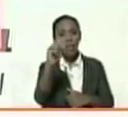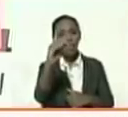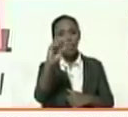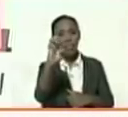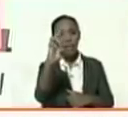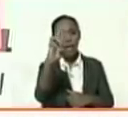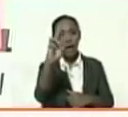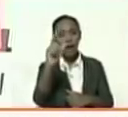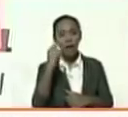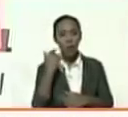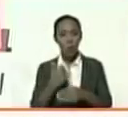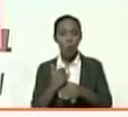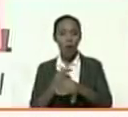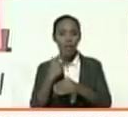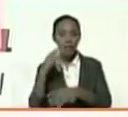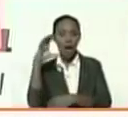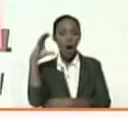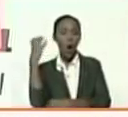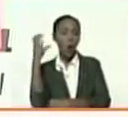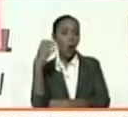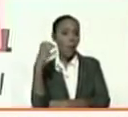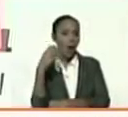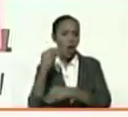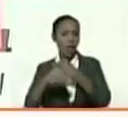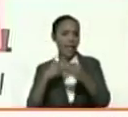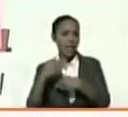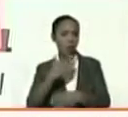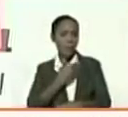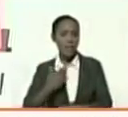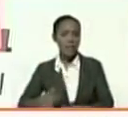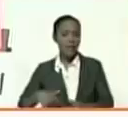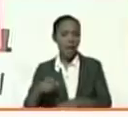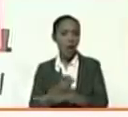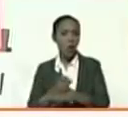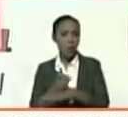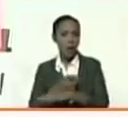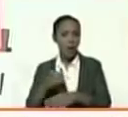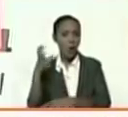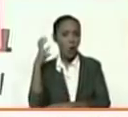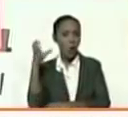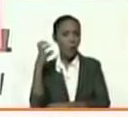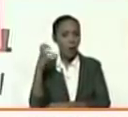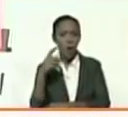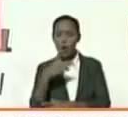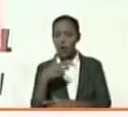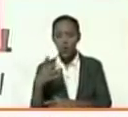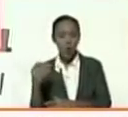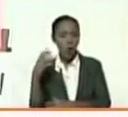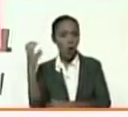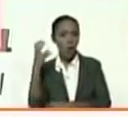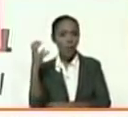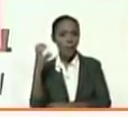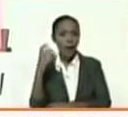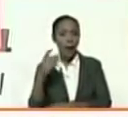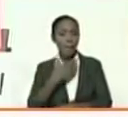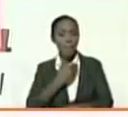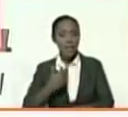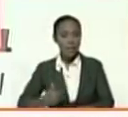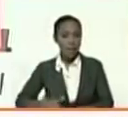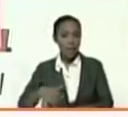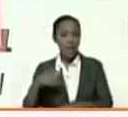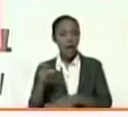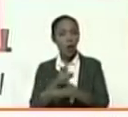Lo colombiano, lo que hizo el presidente y el gobierno colombiano, no Colombia, presidente y el gobierno colombiano.